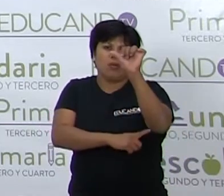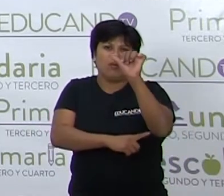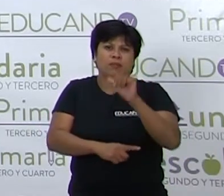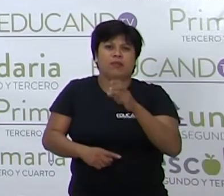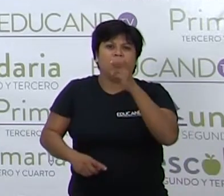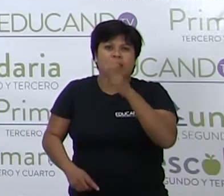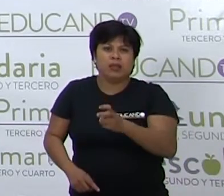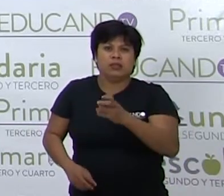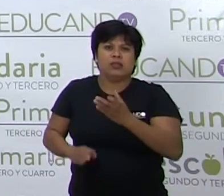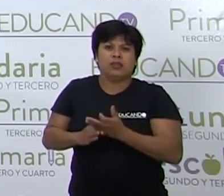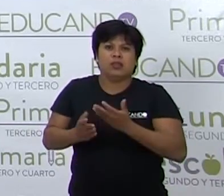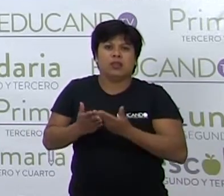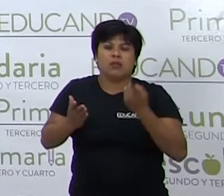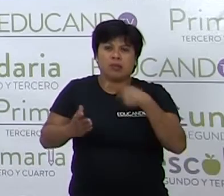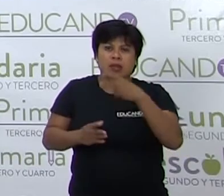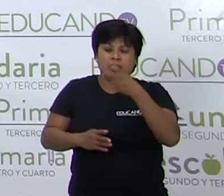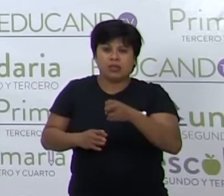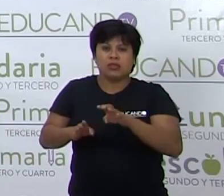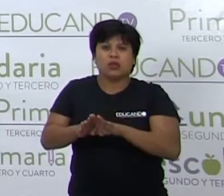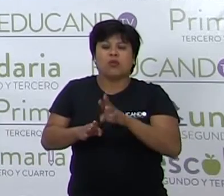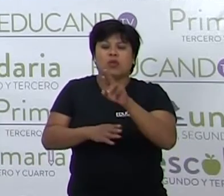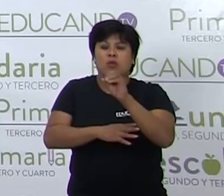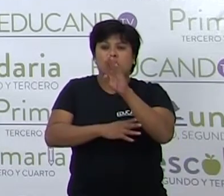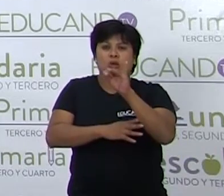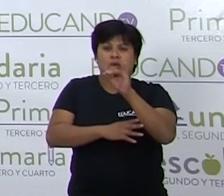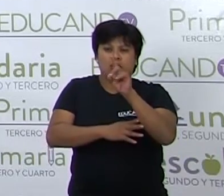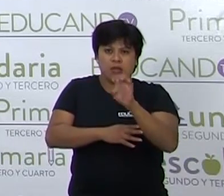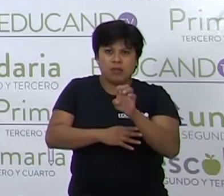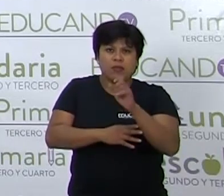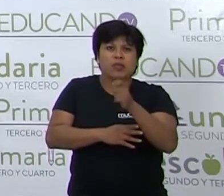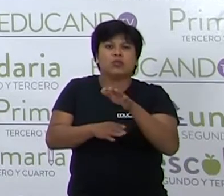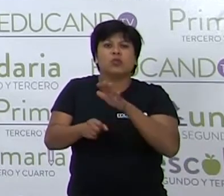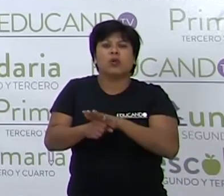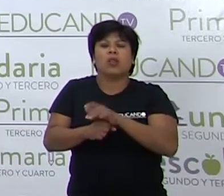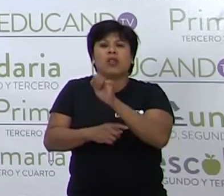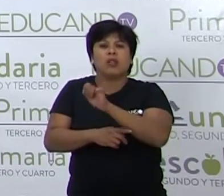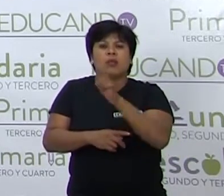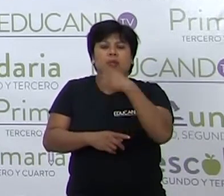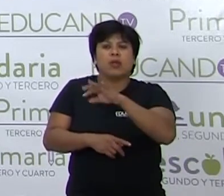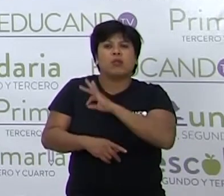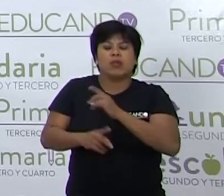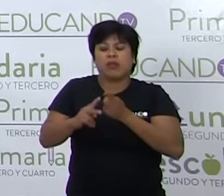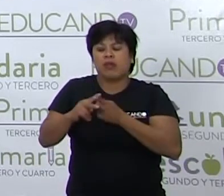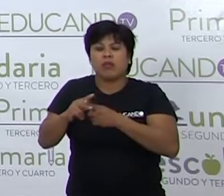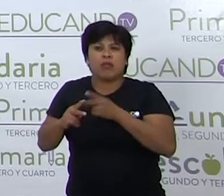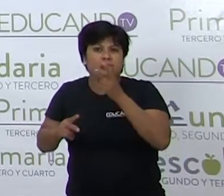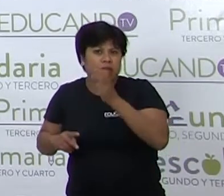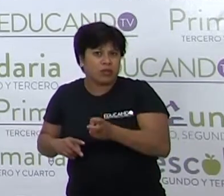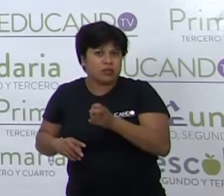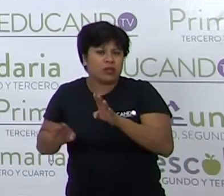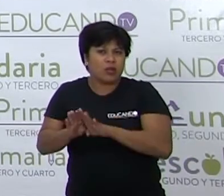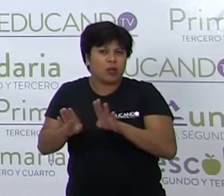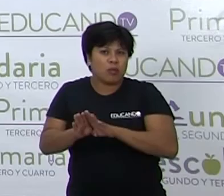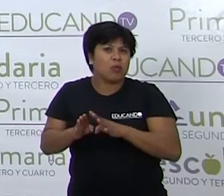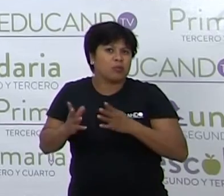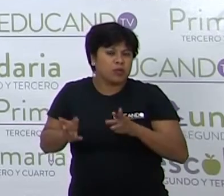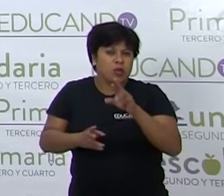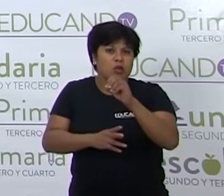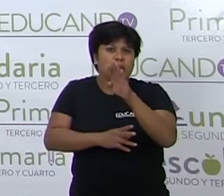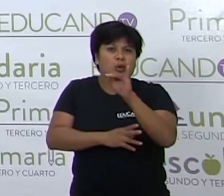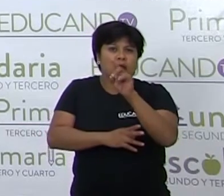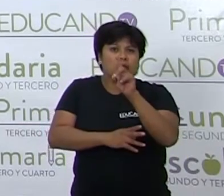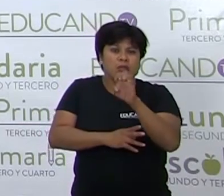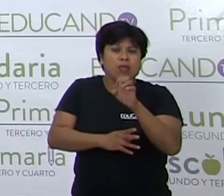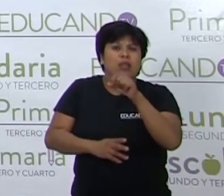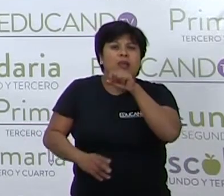en este caso para la figura de un robot de cuál sería la fórmula para calcular el área de este de este romboide se